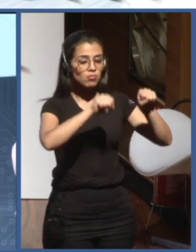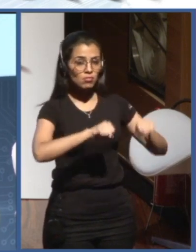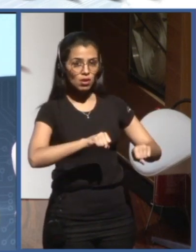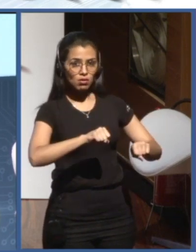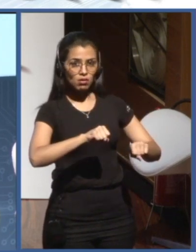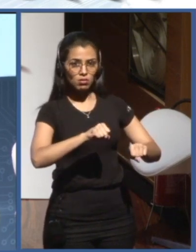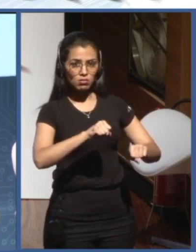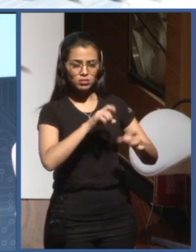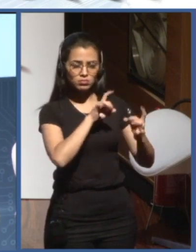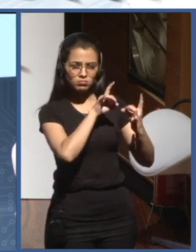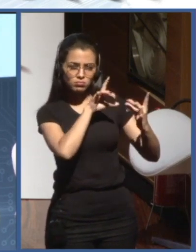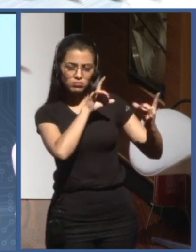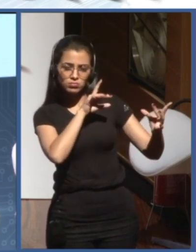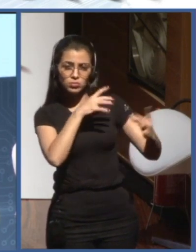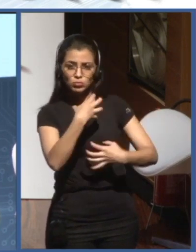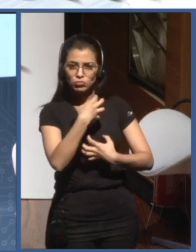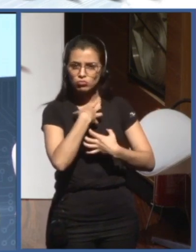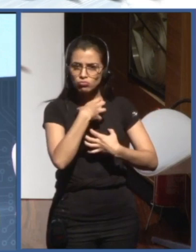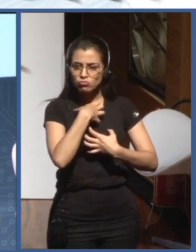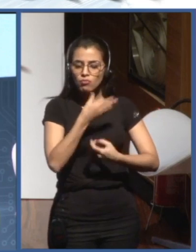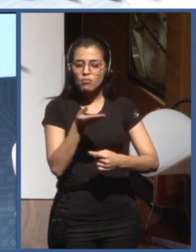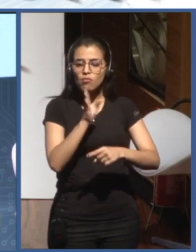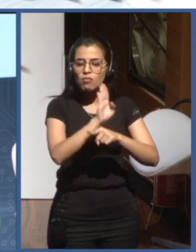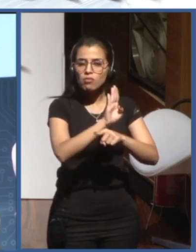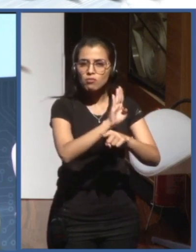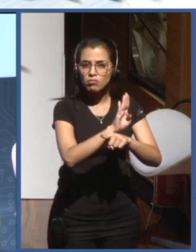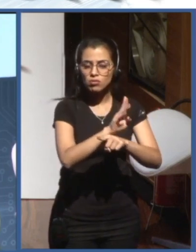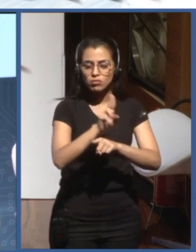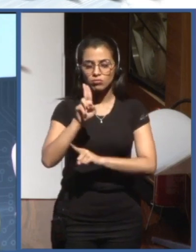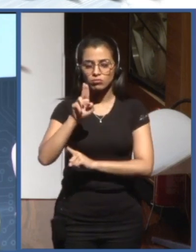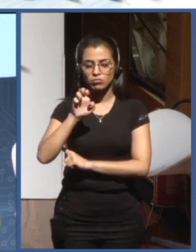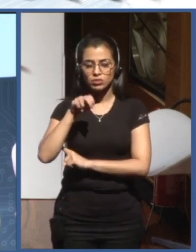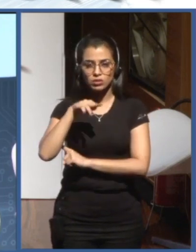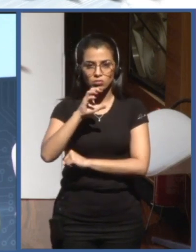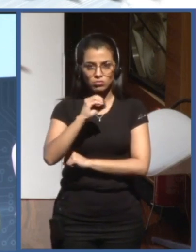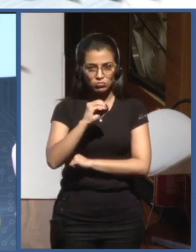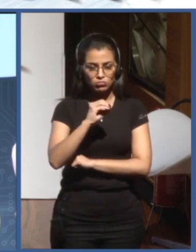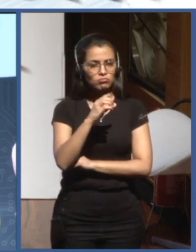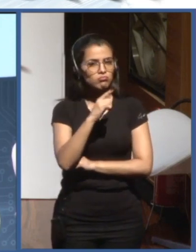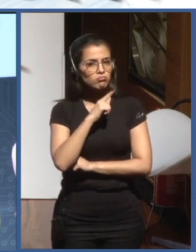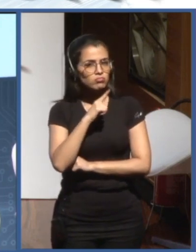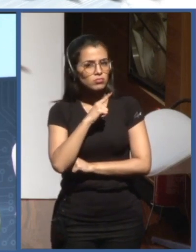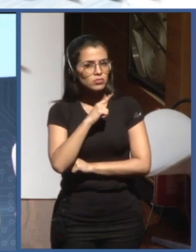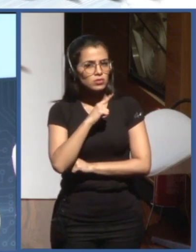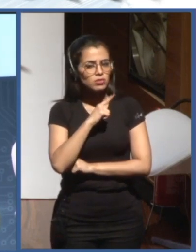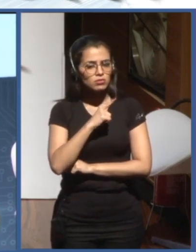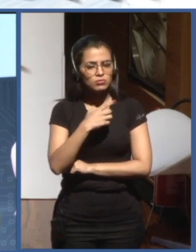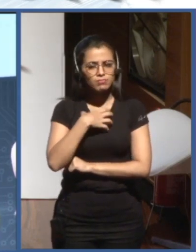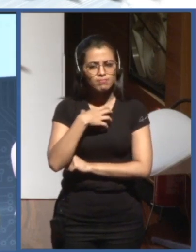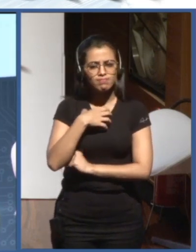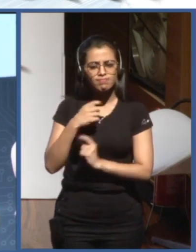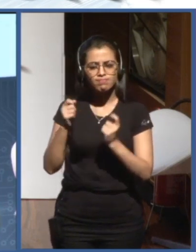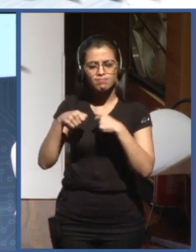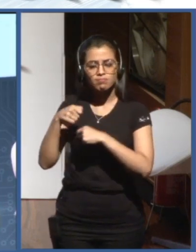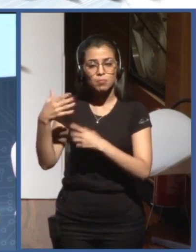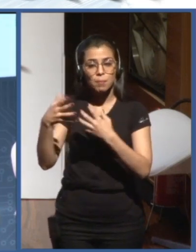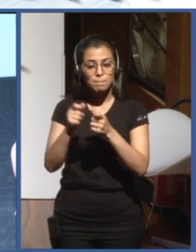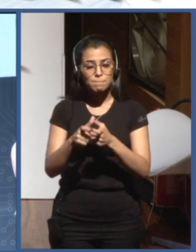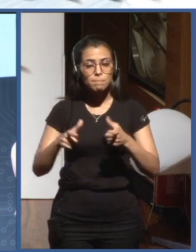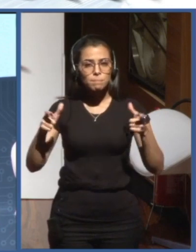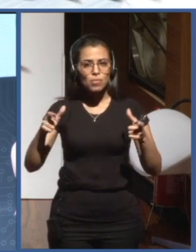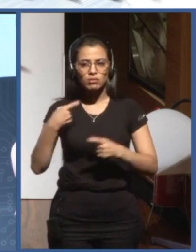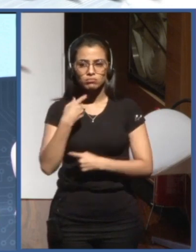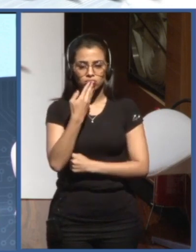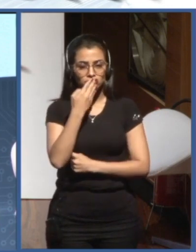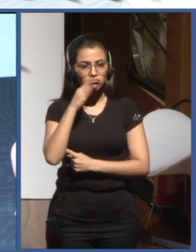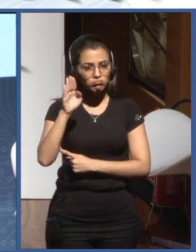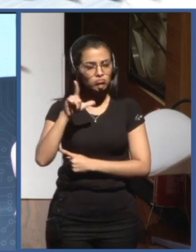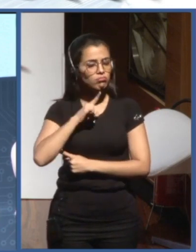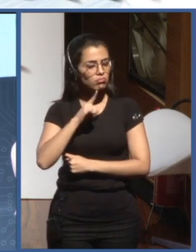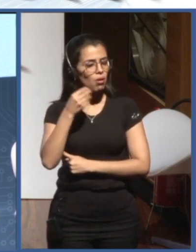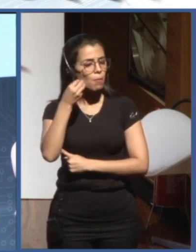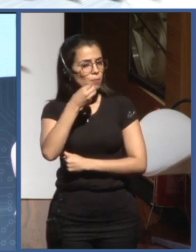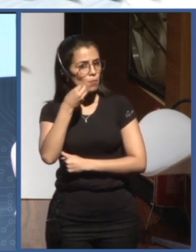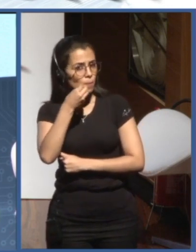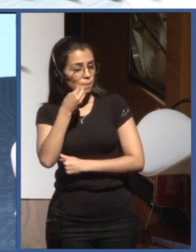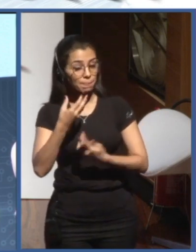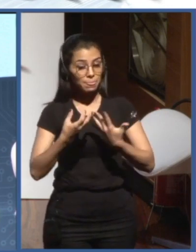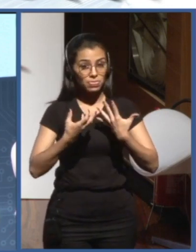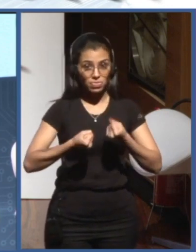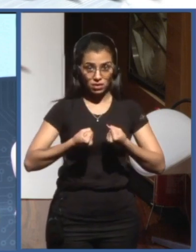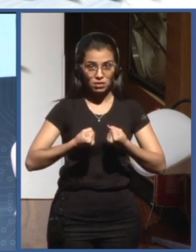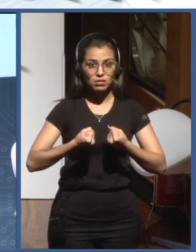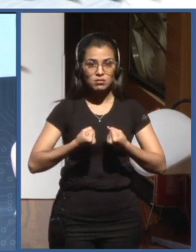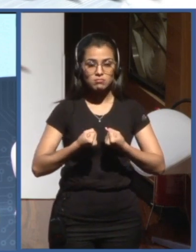campo